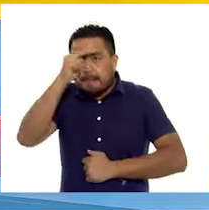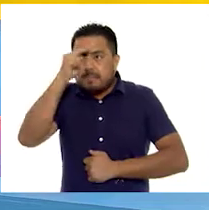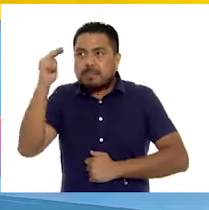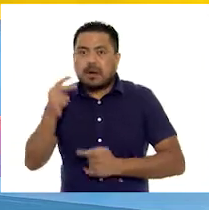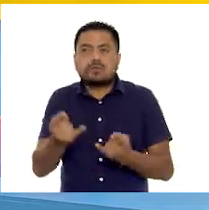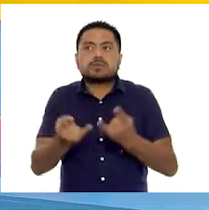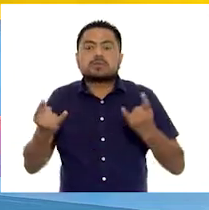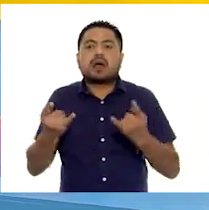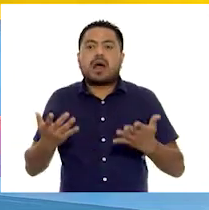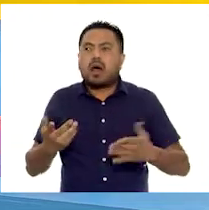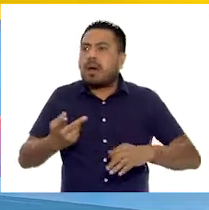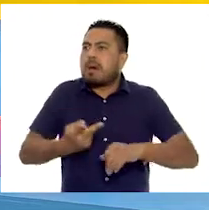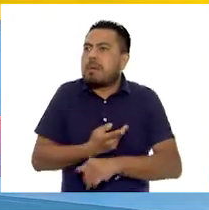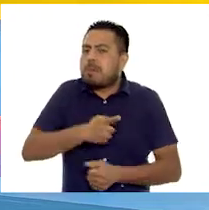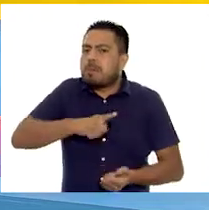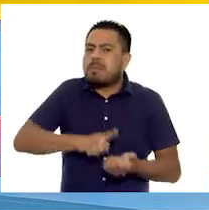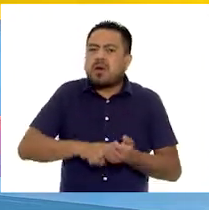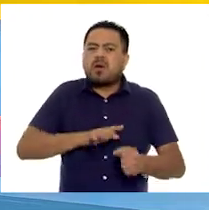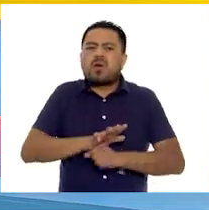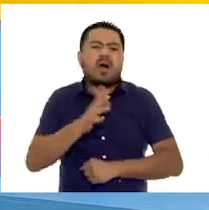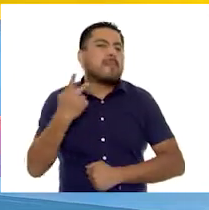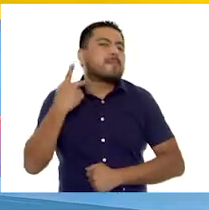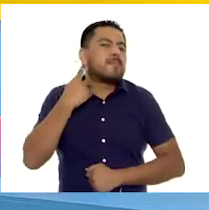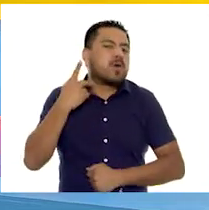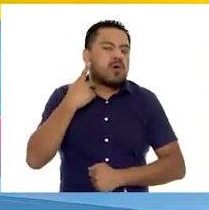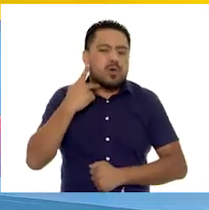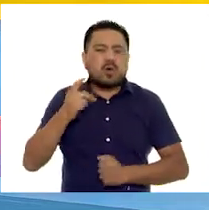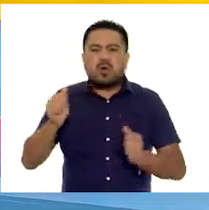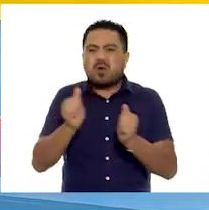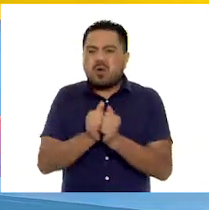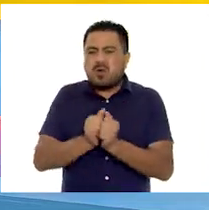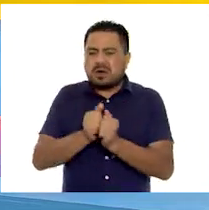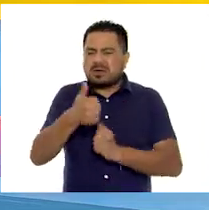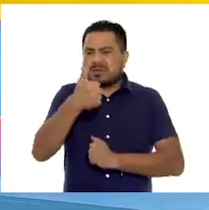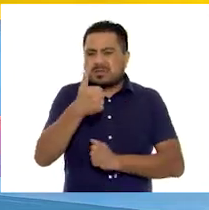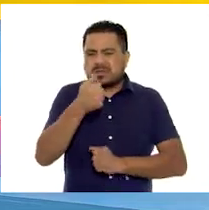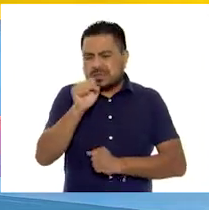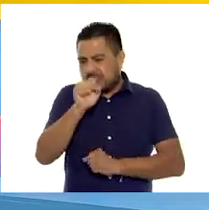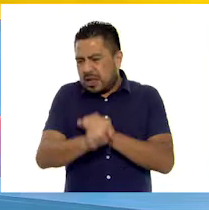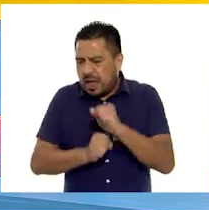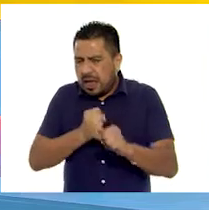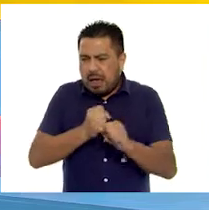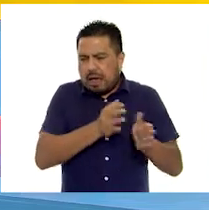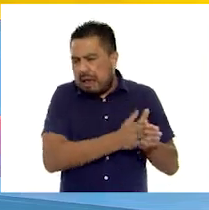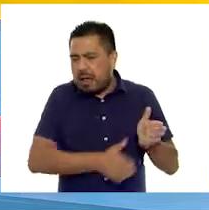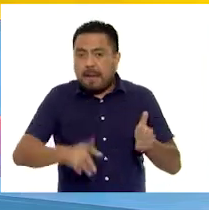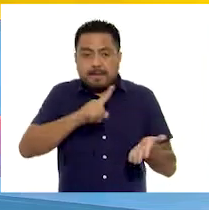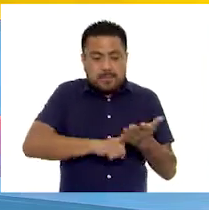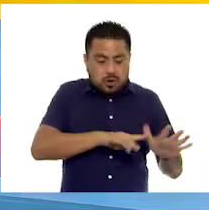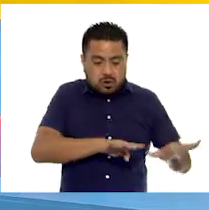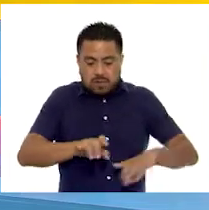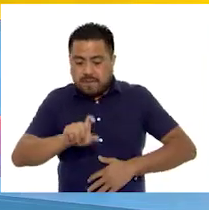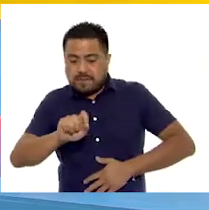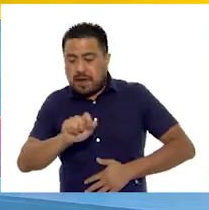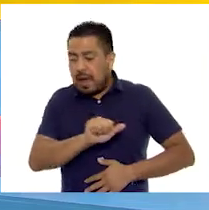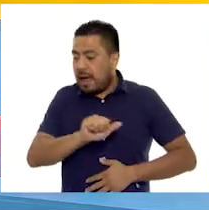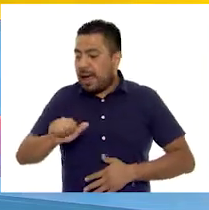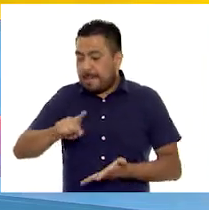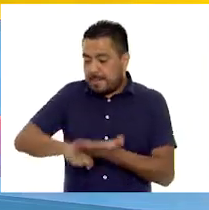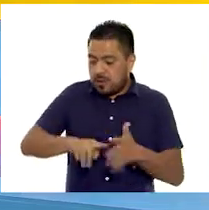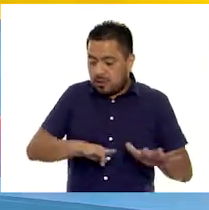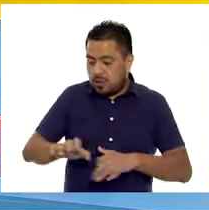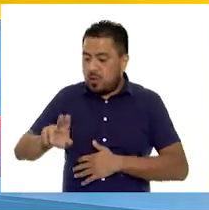a pesar de las que a pesar de las crisis políticas en sus diez en las seis décadas que van de 1920 a 1980